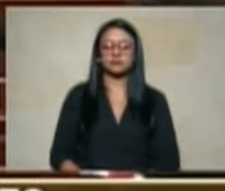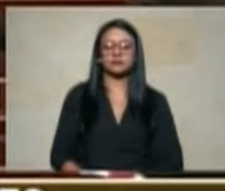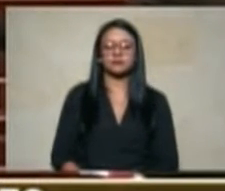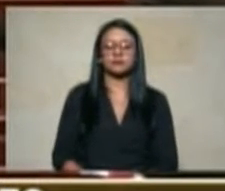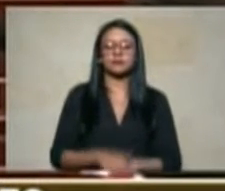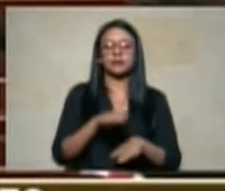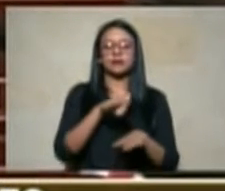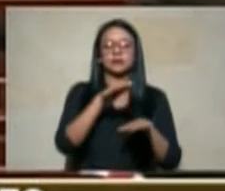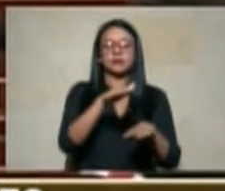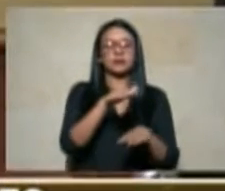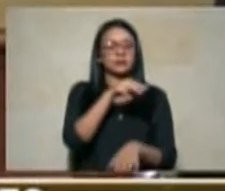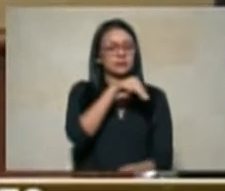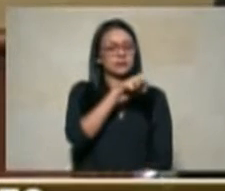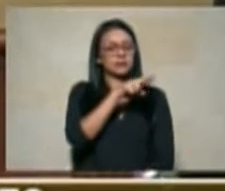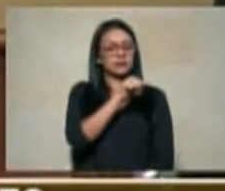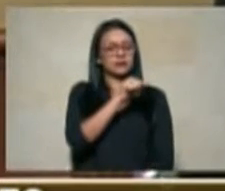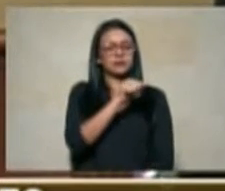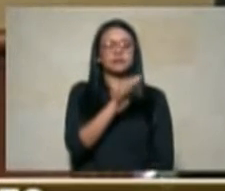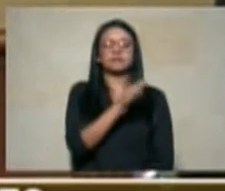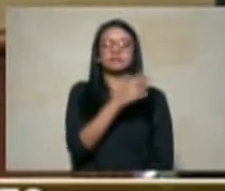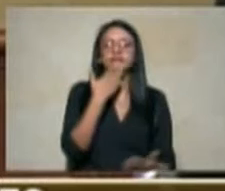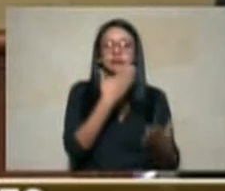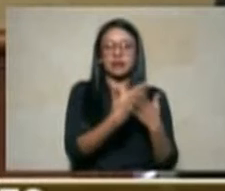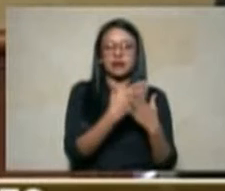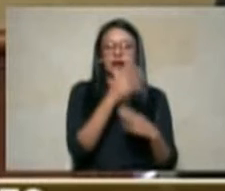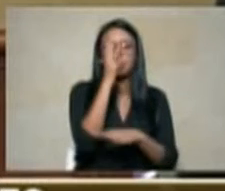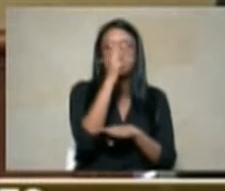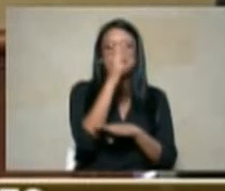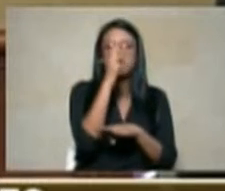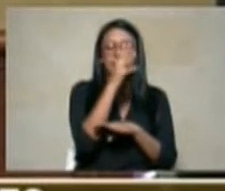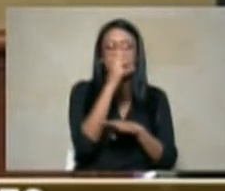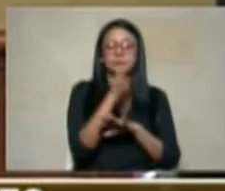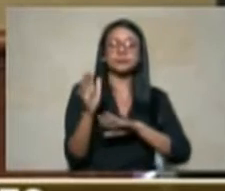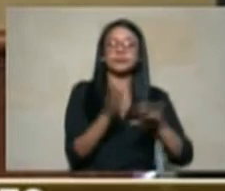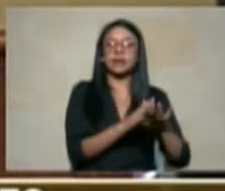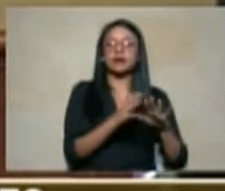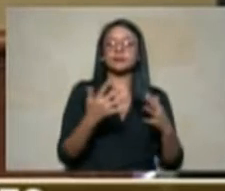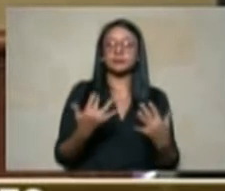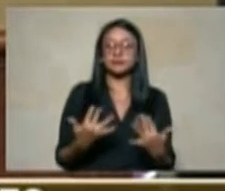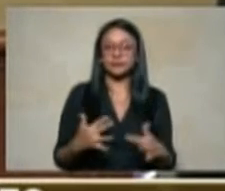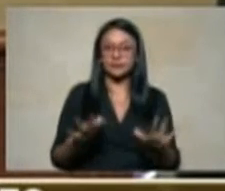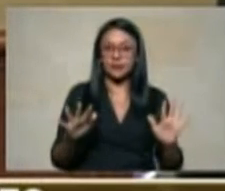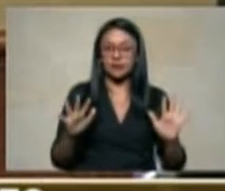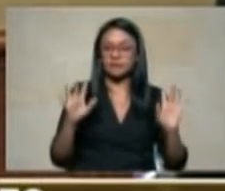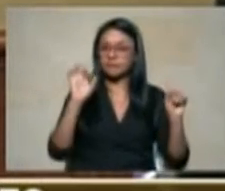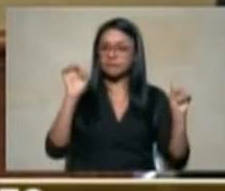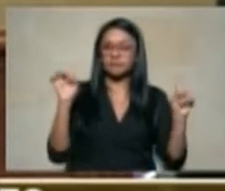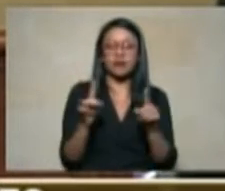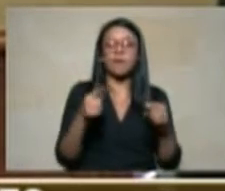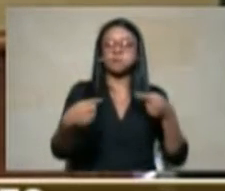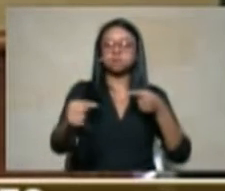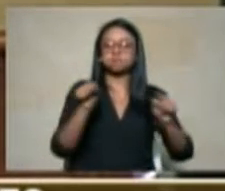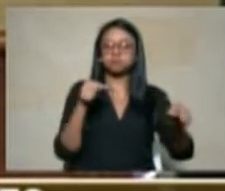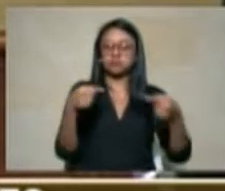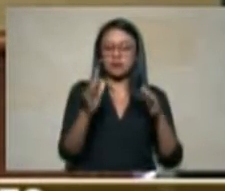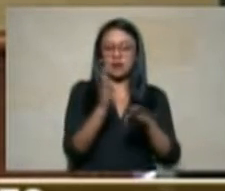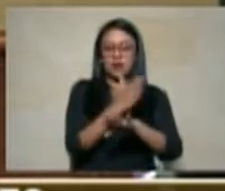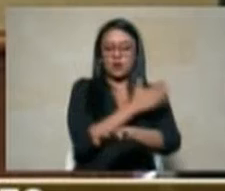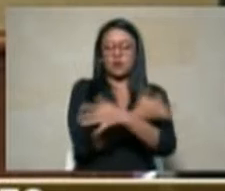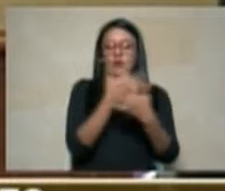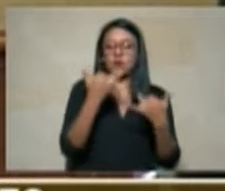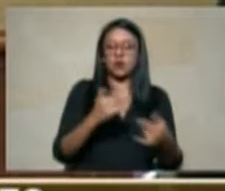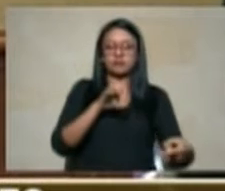Representante María Fernanda Cabal, muchas gracias por su intervención. De esa manera, entonces, damos por concluido el debate que había sido citado